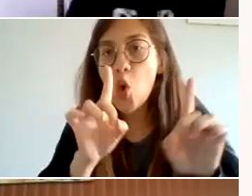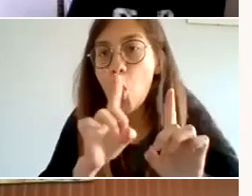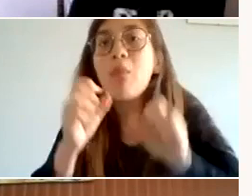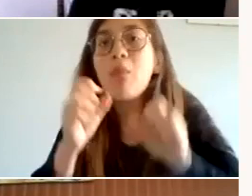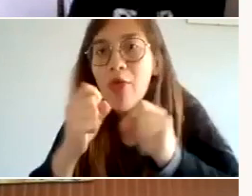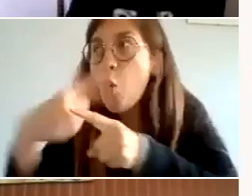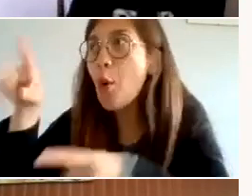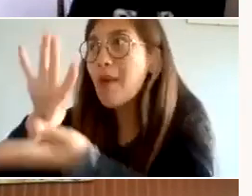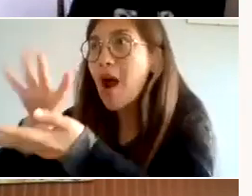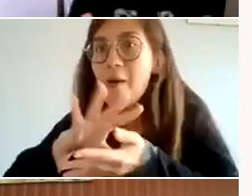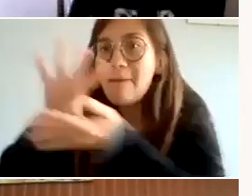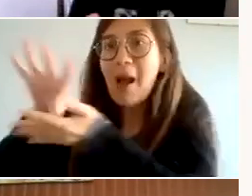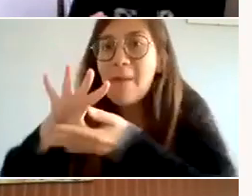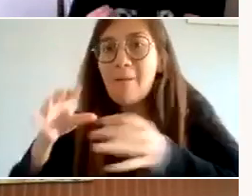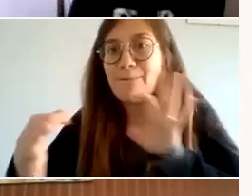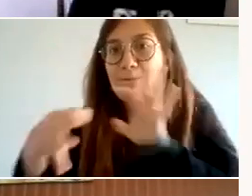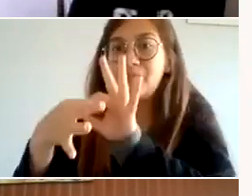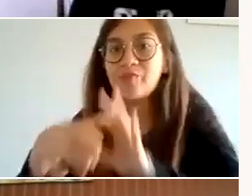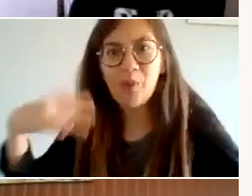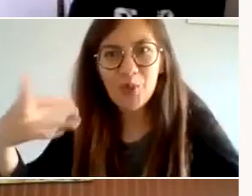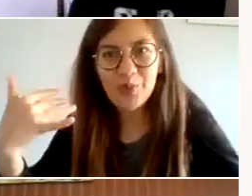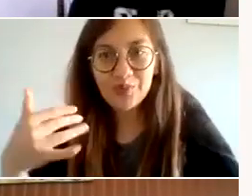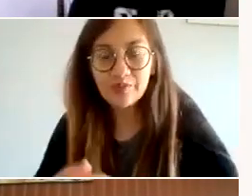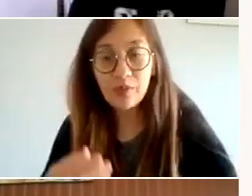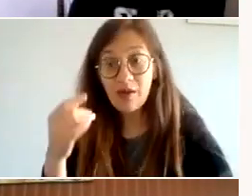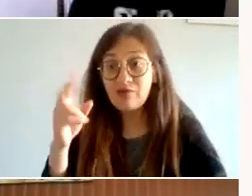sí es una red, tal cual como existen